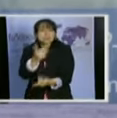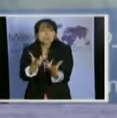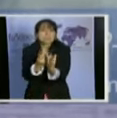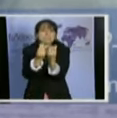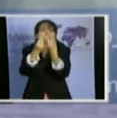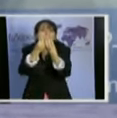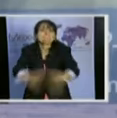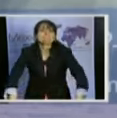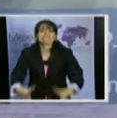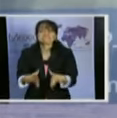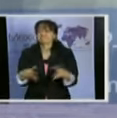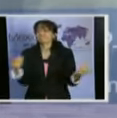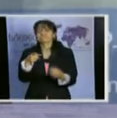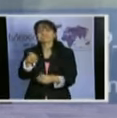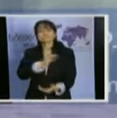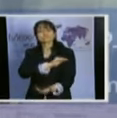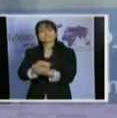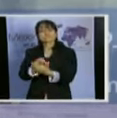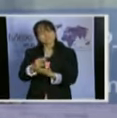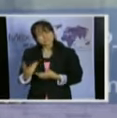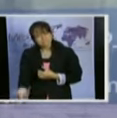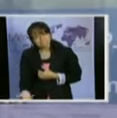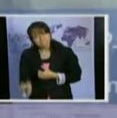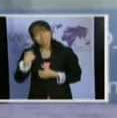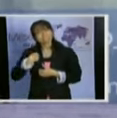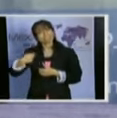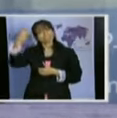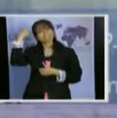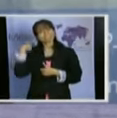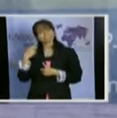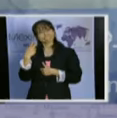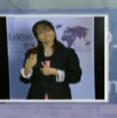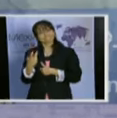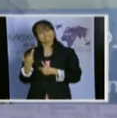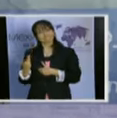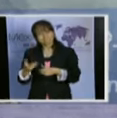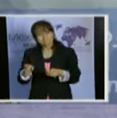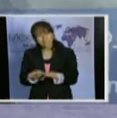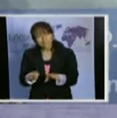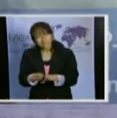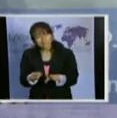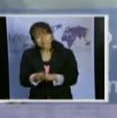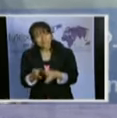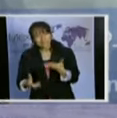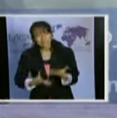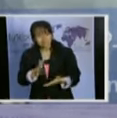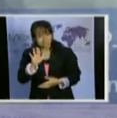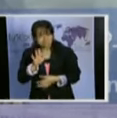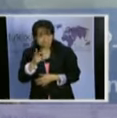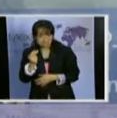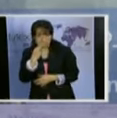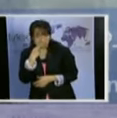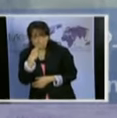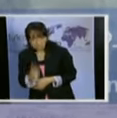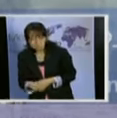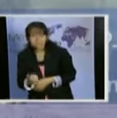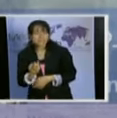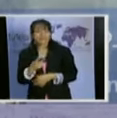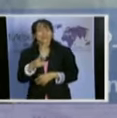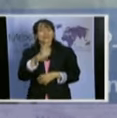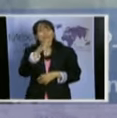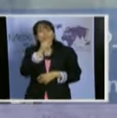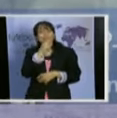consulta podríamos reconocer han sido fallidos, no podemos desprestigiar el modelo y el proceso de la consulta con la sociedad